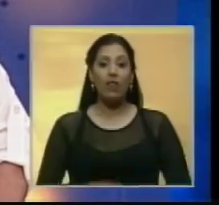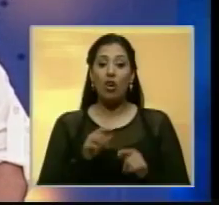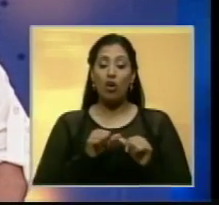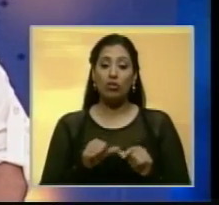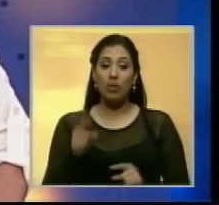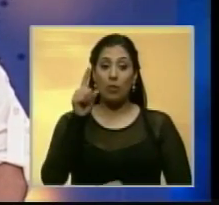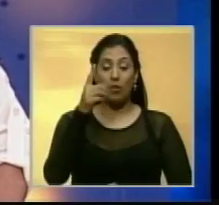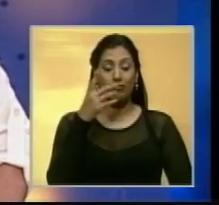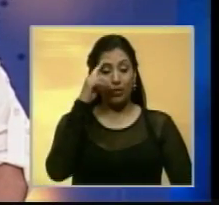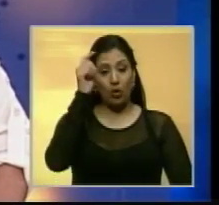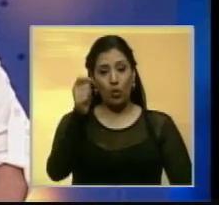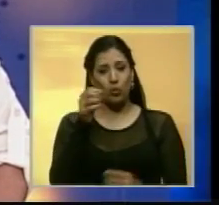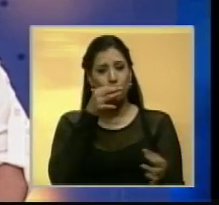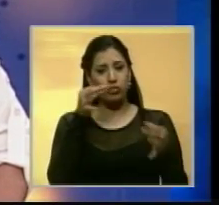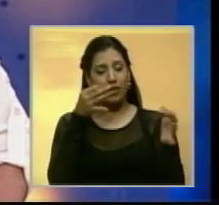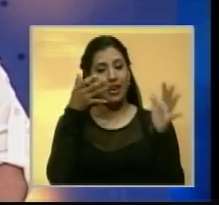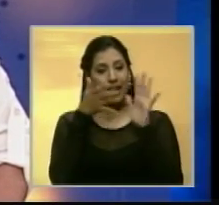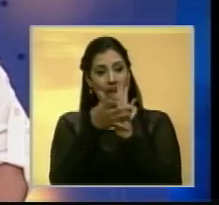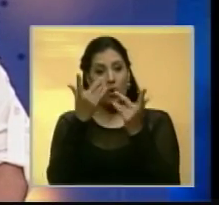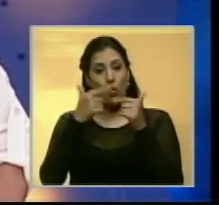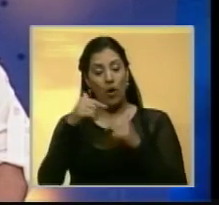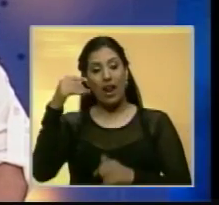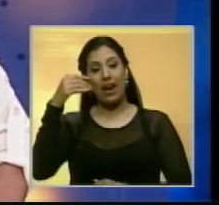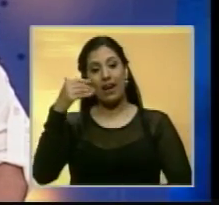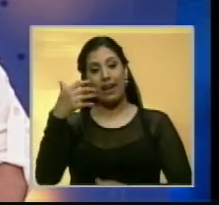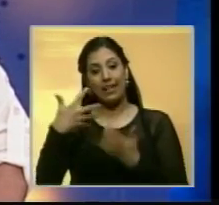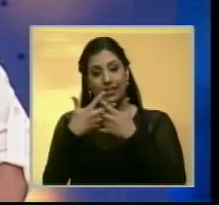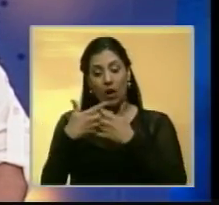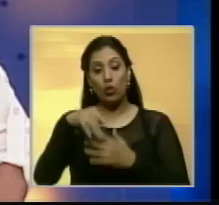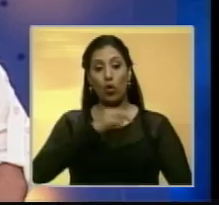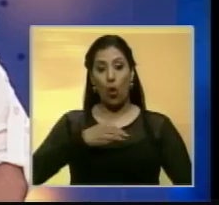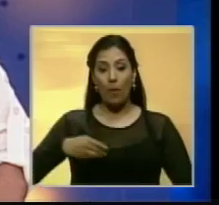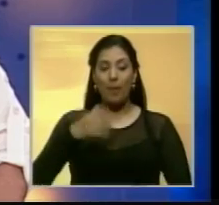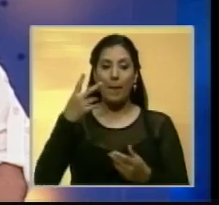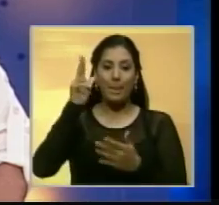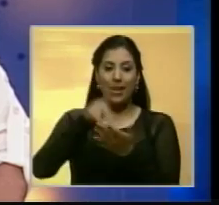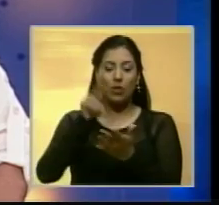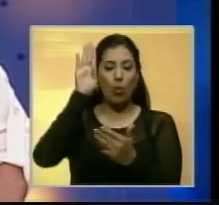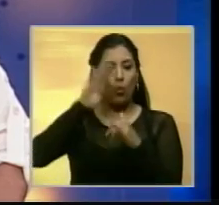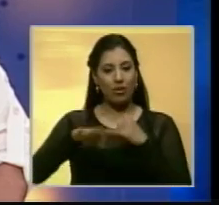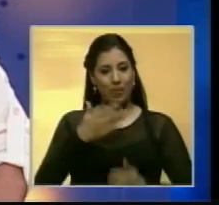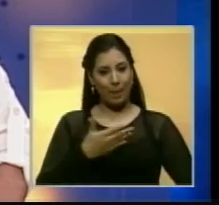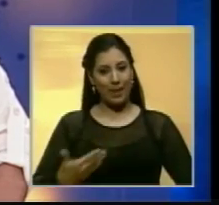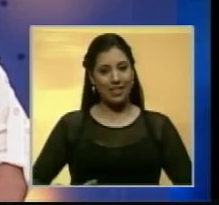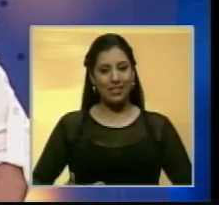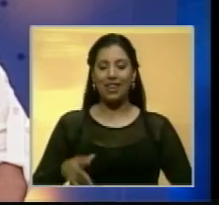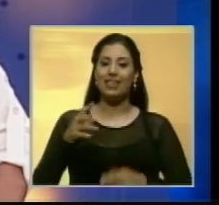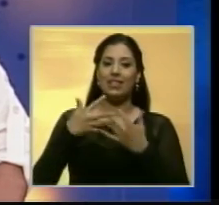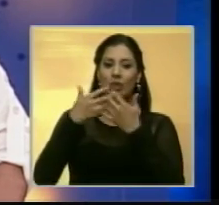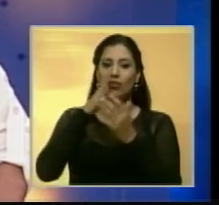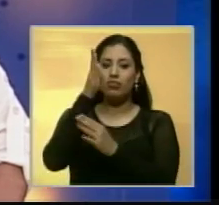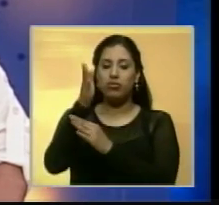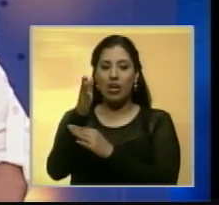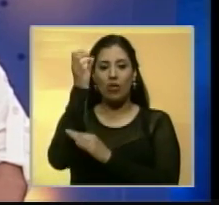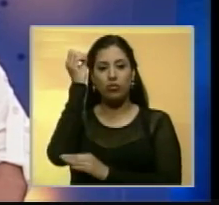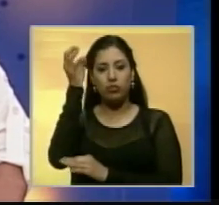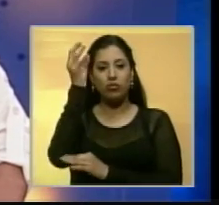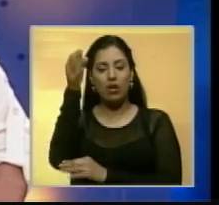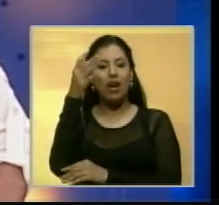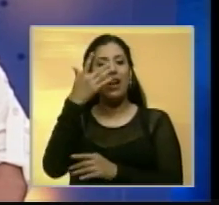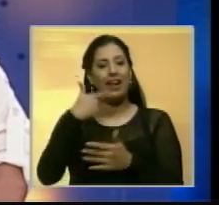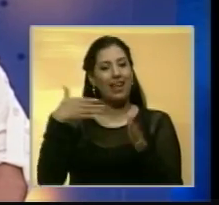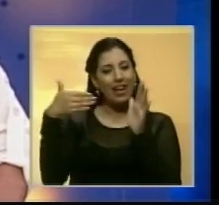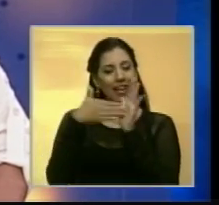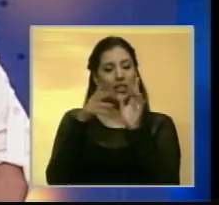Con un solemne discurso en el Pentágono, Barack Obama participó por última vez como mandatario de Estados Unidos en una conmemoración por